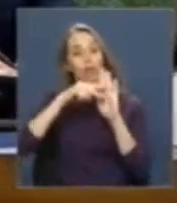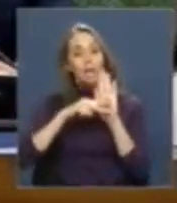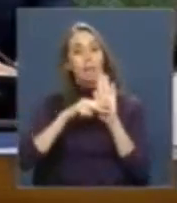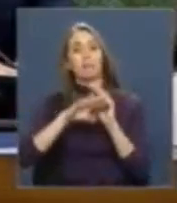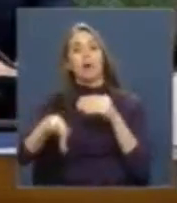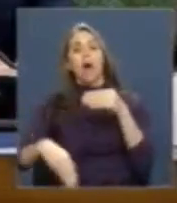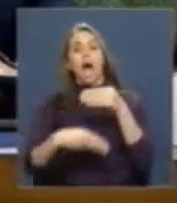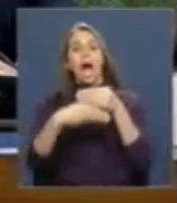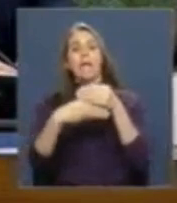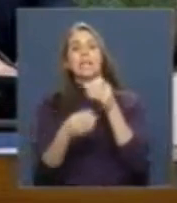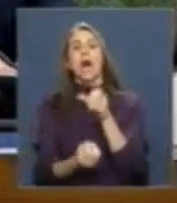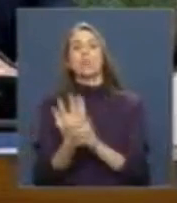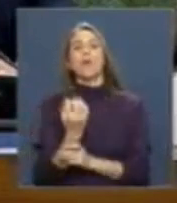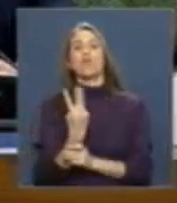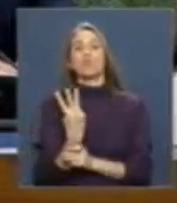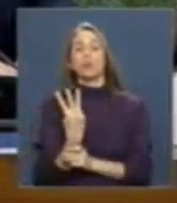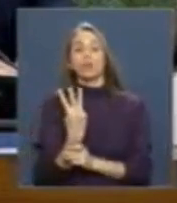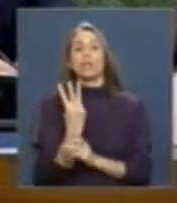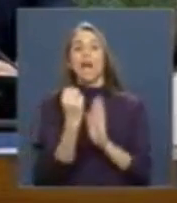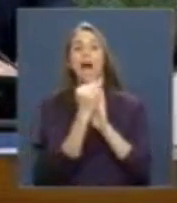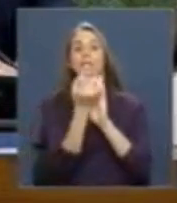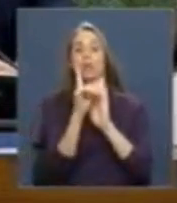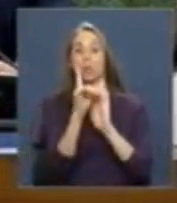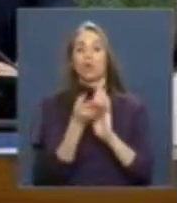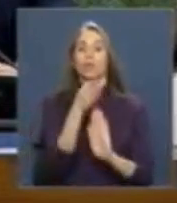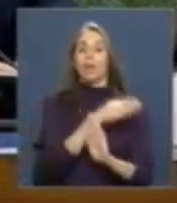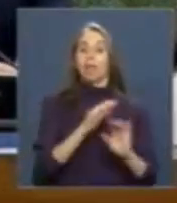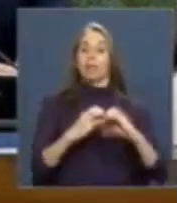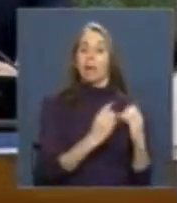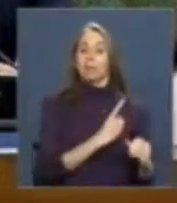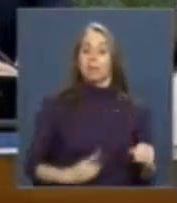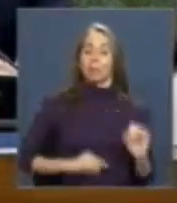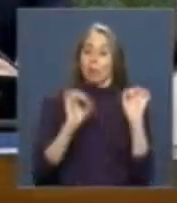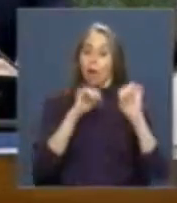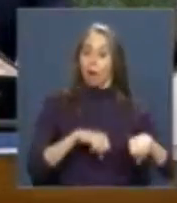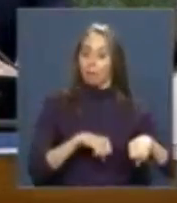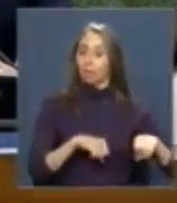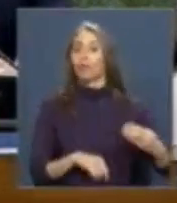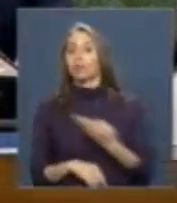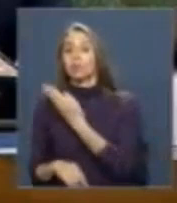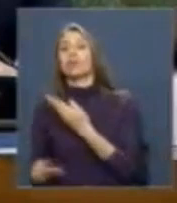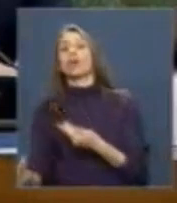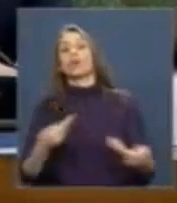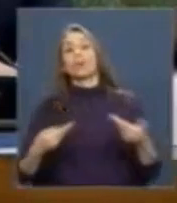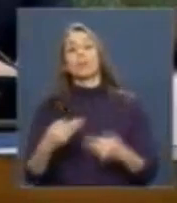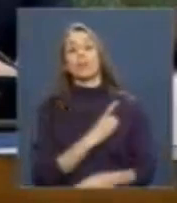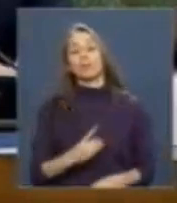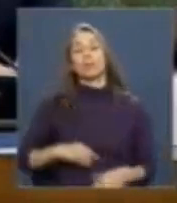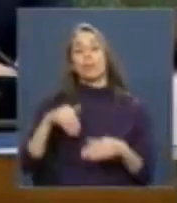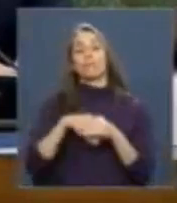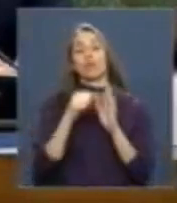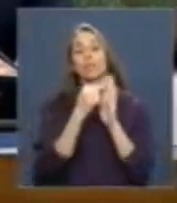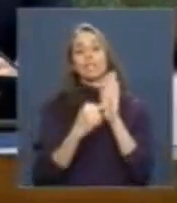al artículo único del texto aprobado por la cámara de diputados- cuya votación separada ha sido solicitada que consta en las